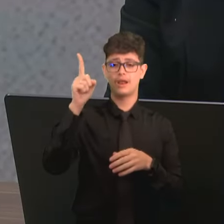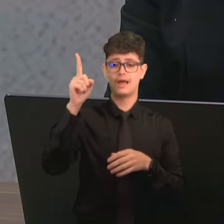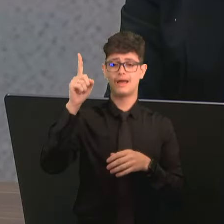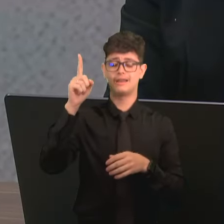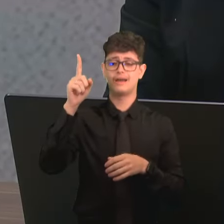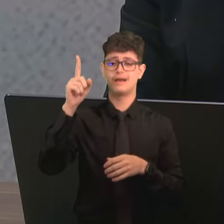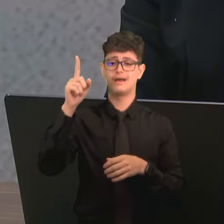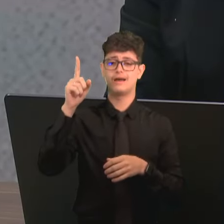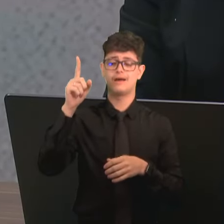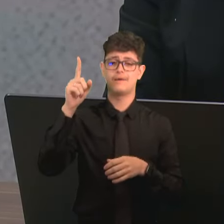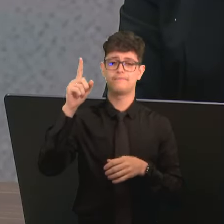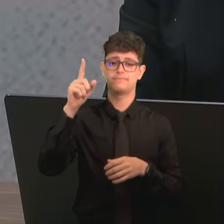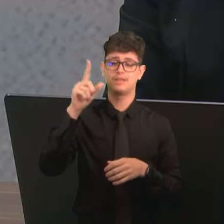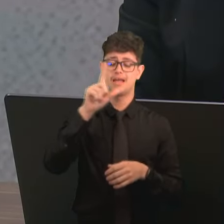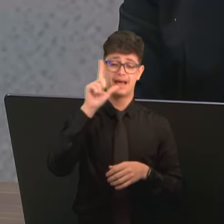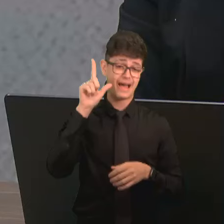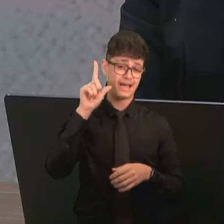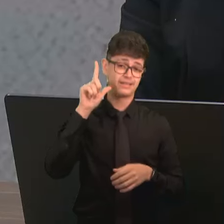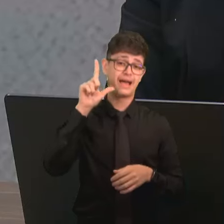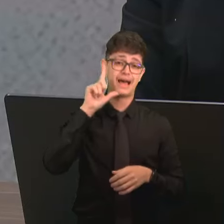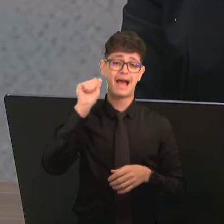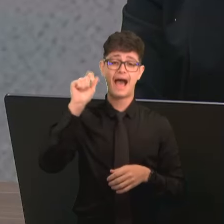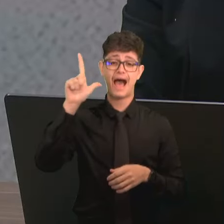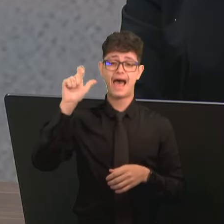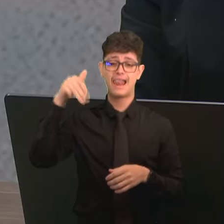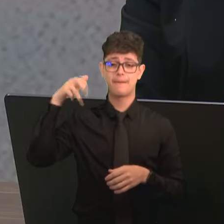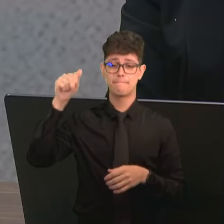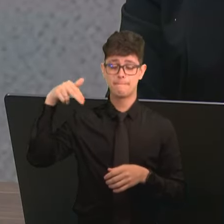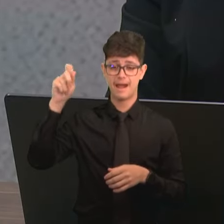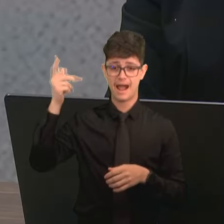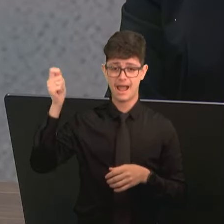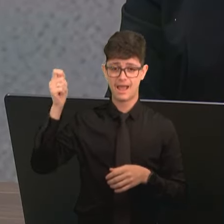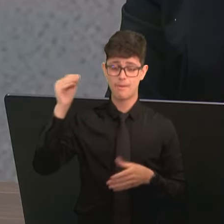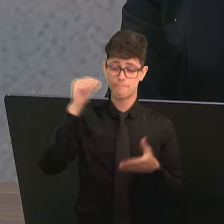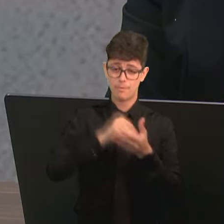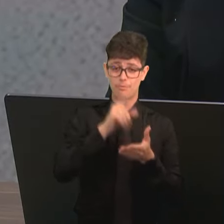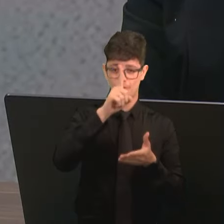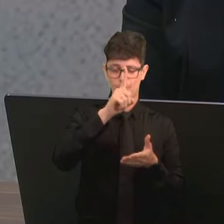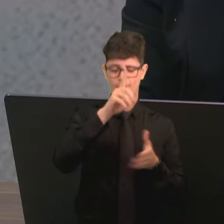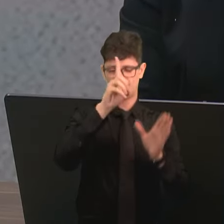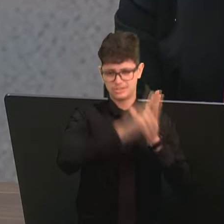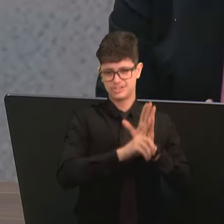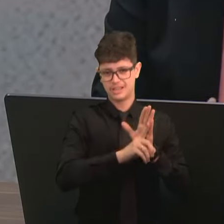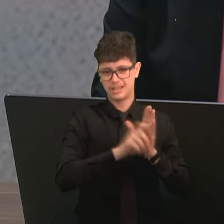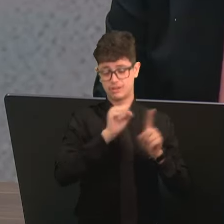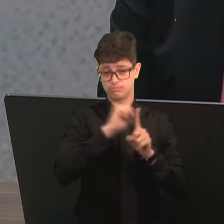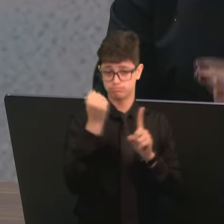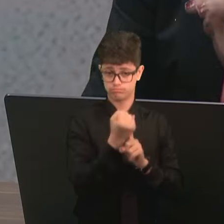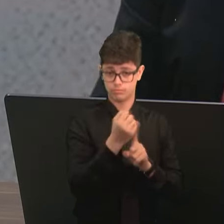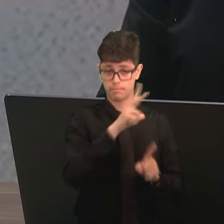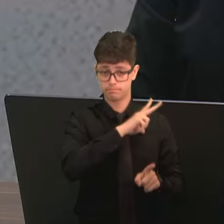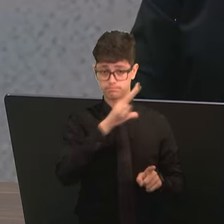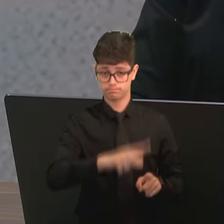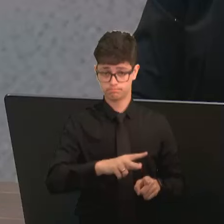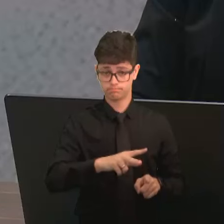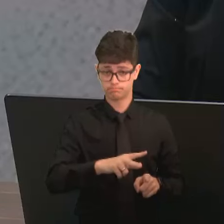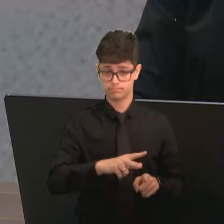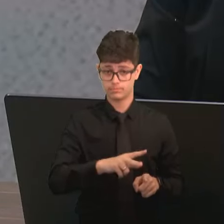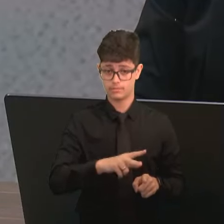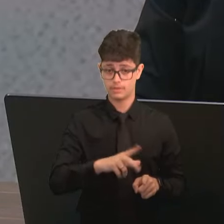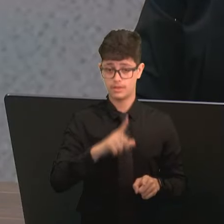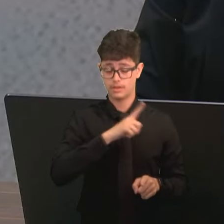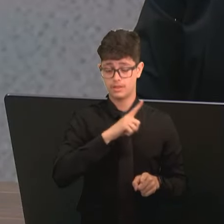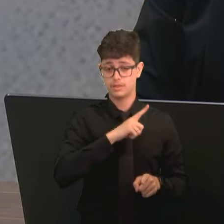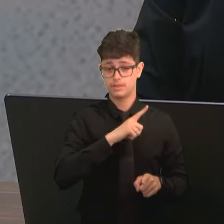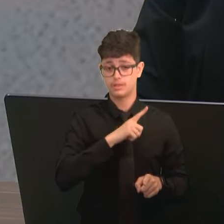Alemania, maestra en Derecho, Estado y Constitución por la UNB, una de las autores del anteproyecto de ley de protección de datos que resultó en